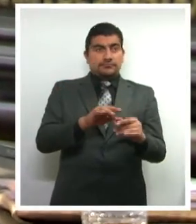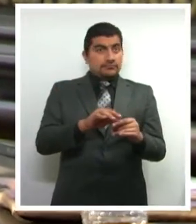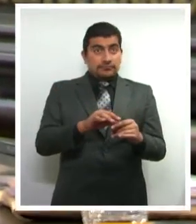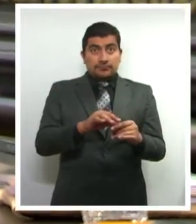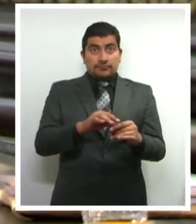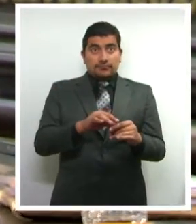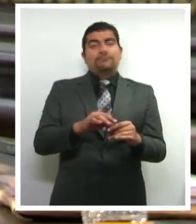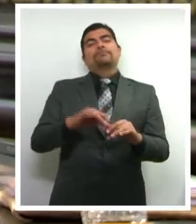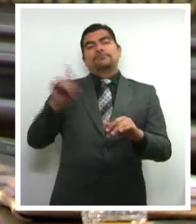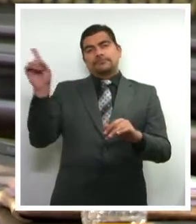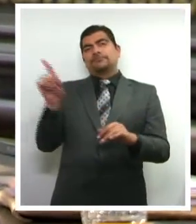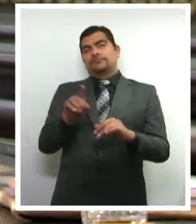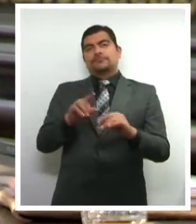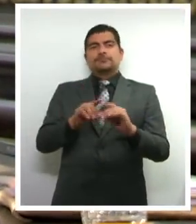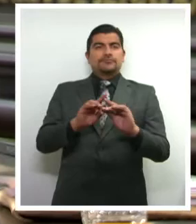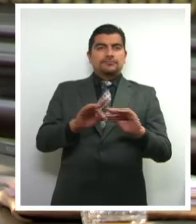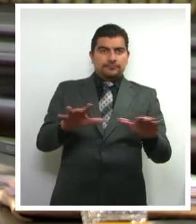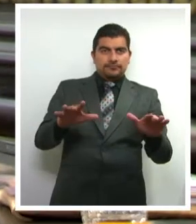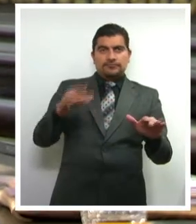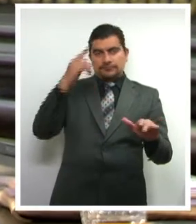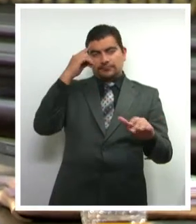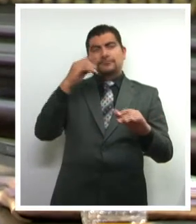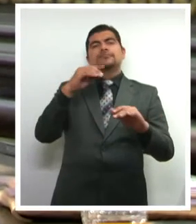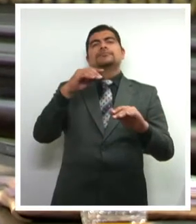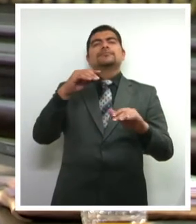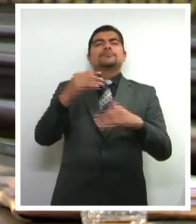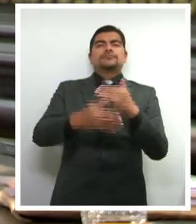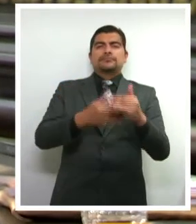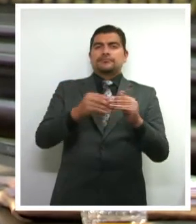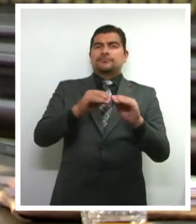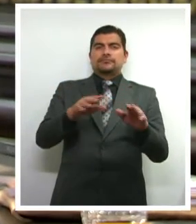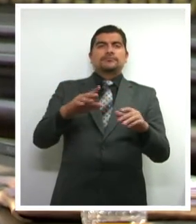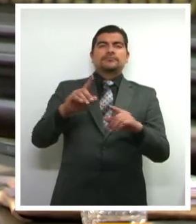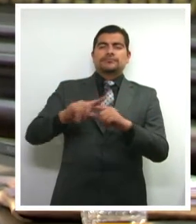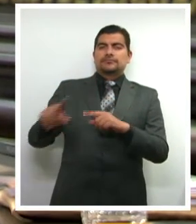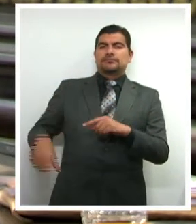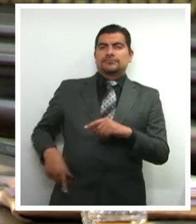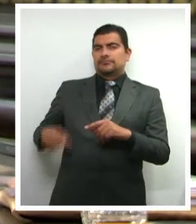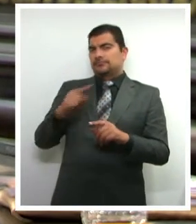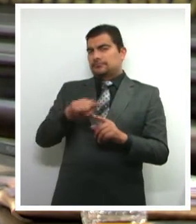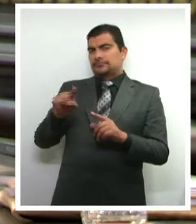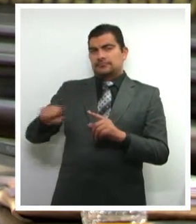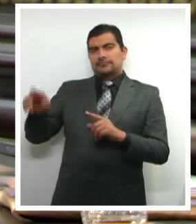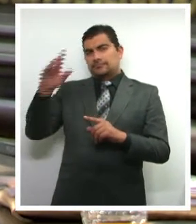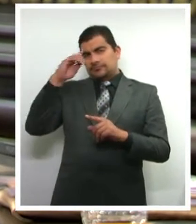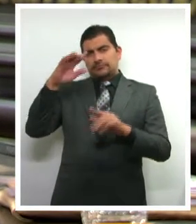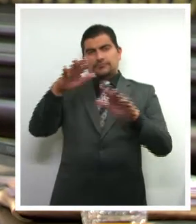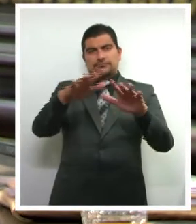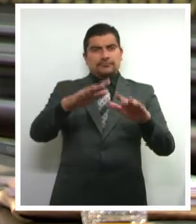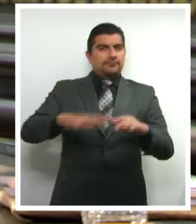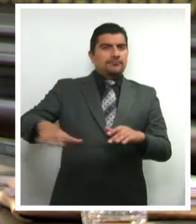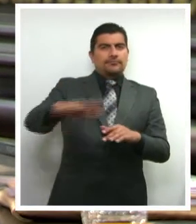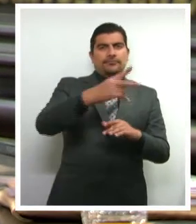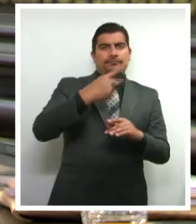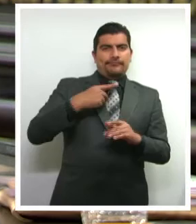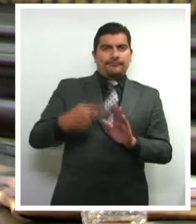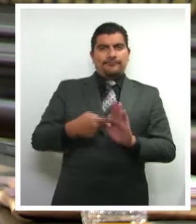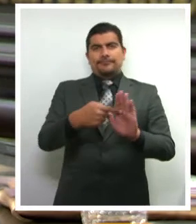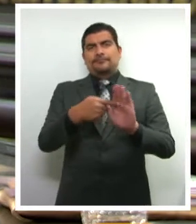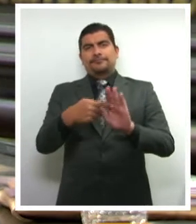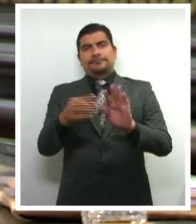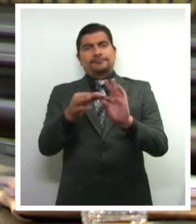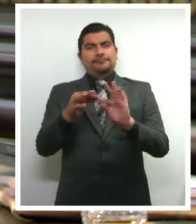la información que se genera en los actos de gobierno con la ciudadanía. El gobierno